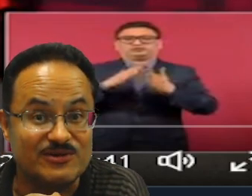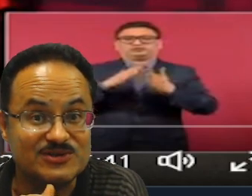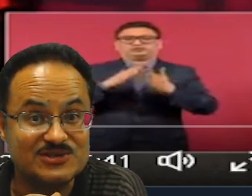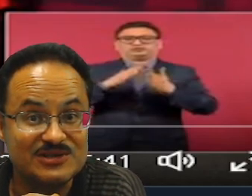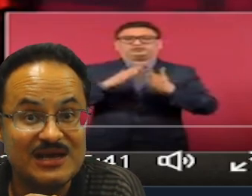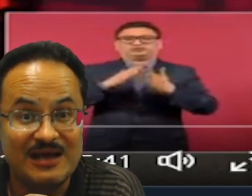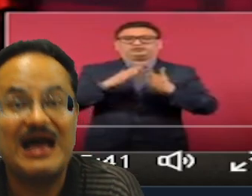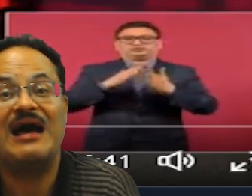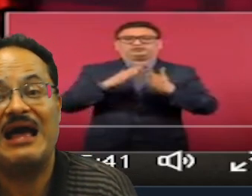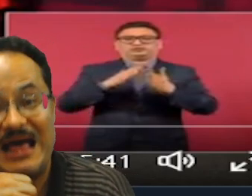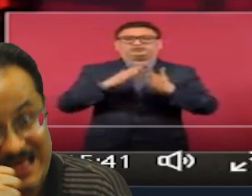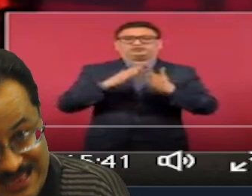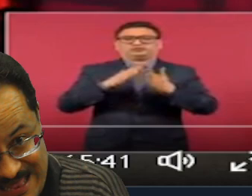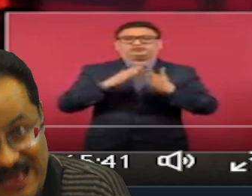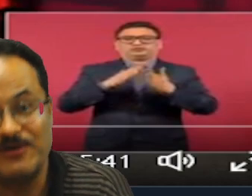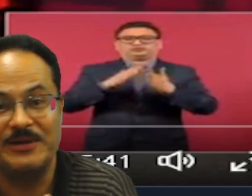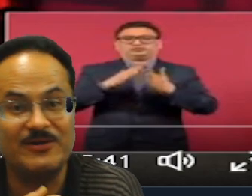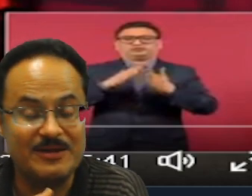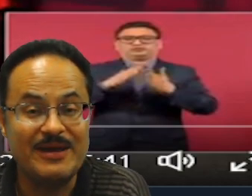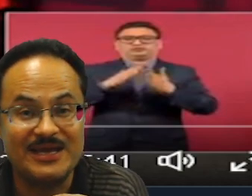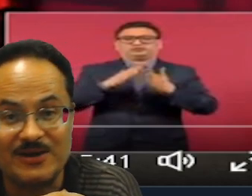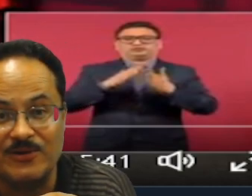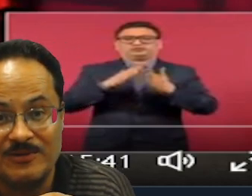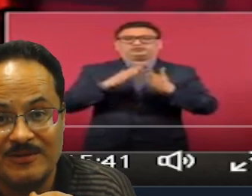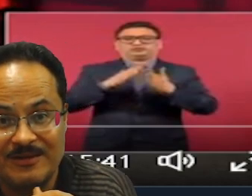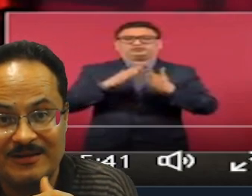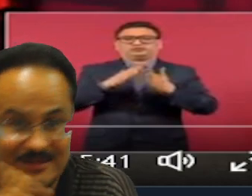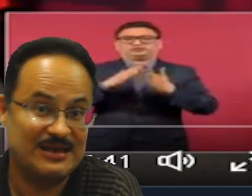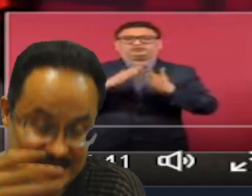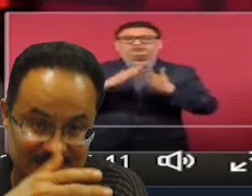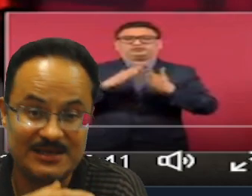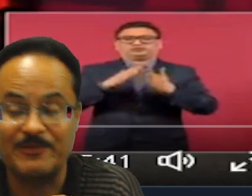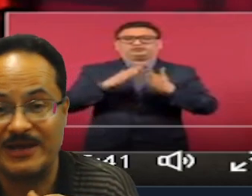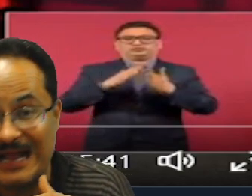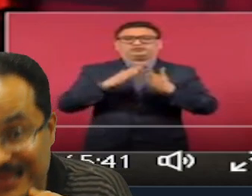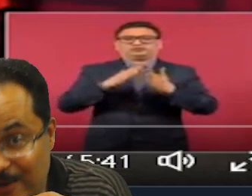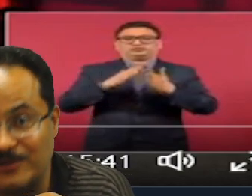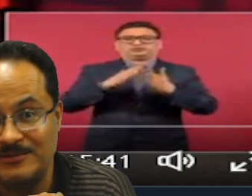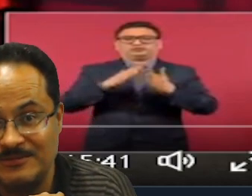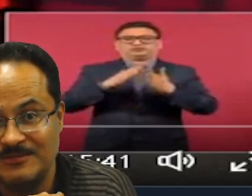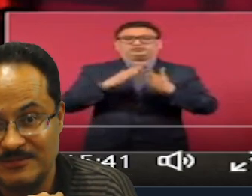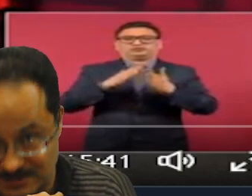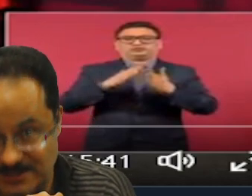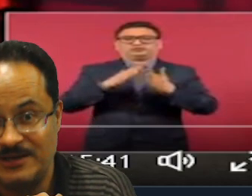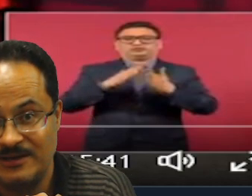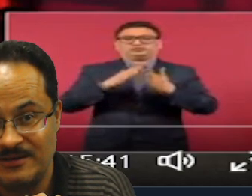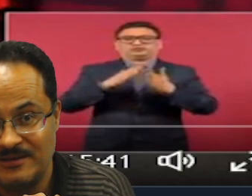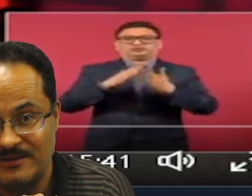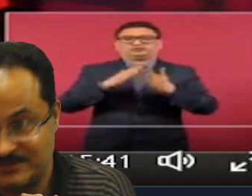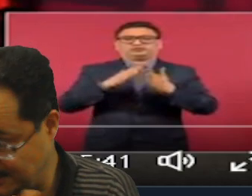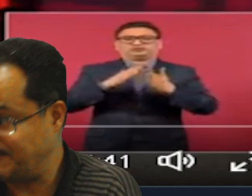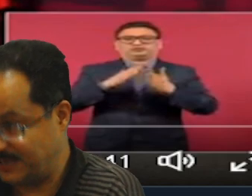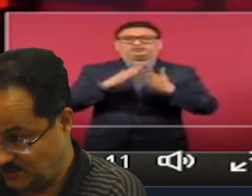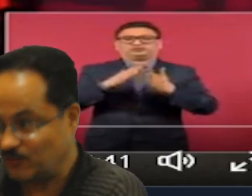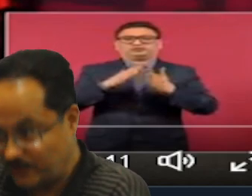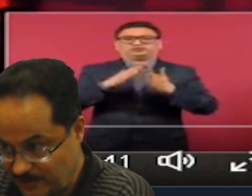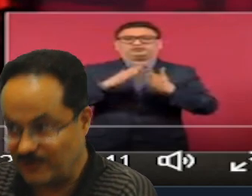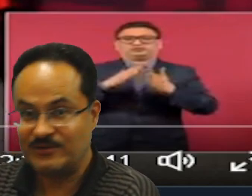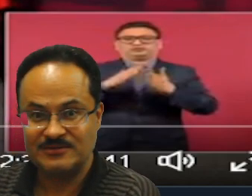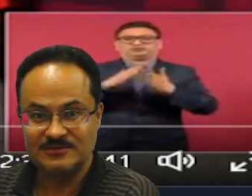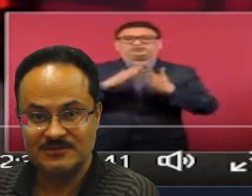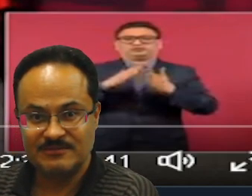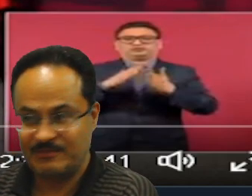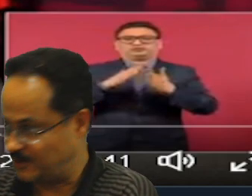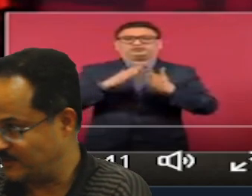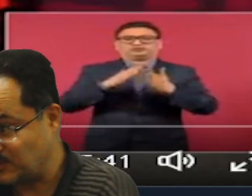Unidos al gobierno de México de aquel tiempo de Calderón también eso ocurrió